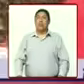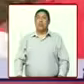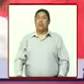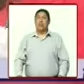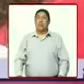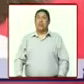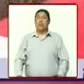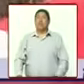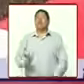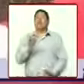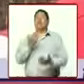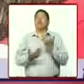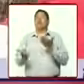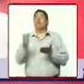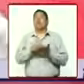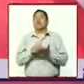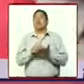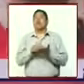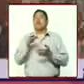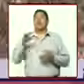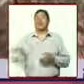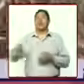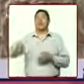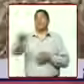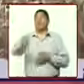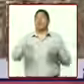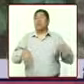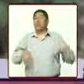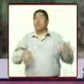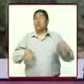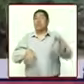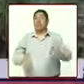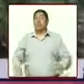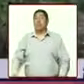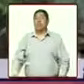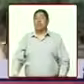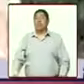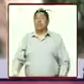El fuego se está reavivando por los sectores.